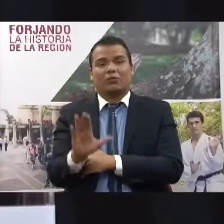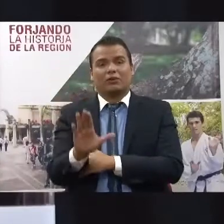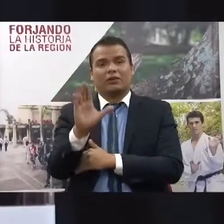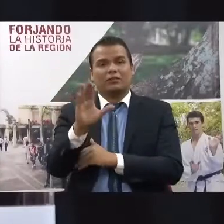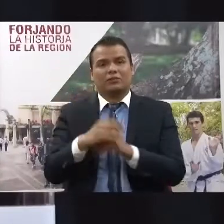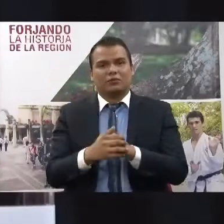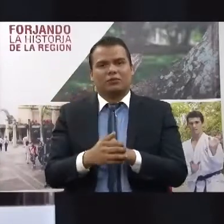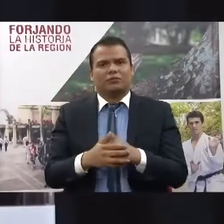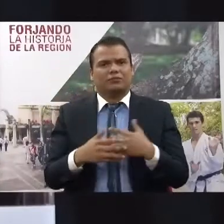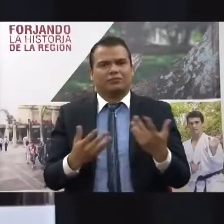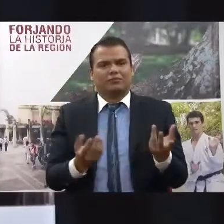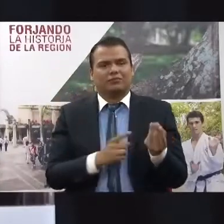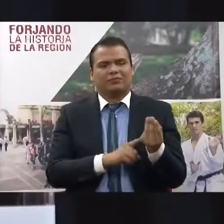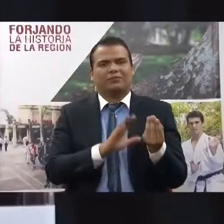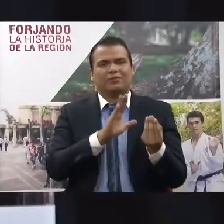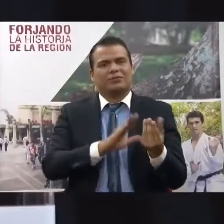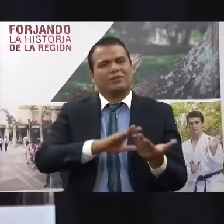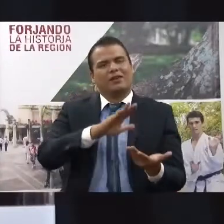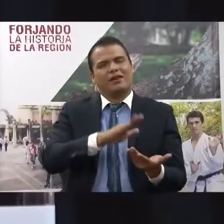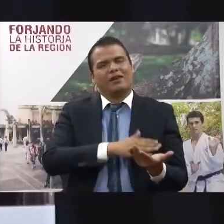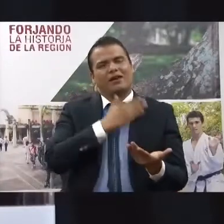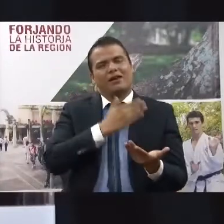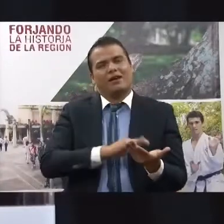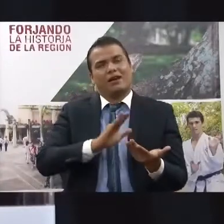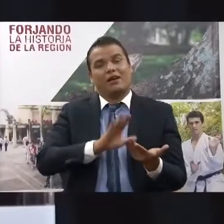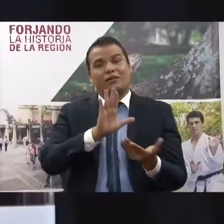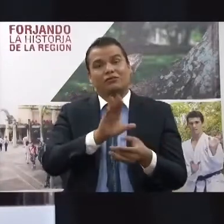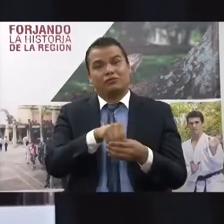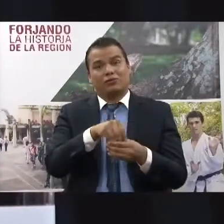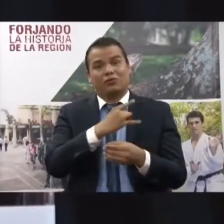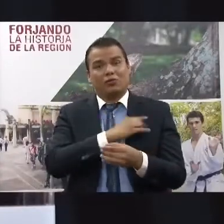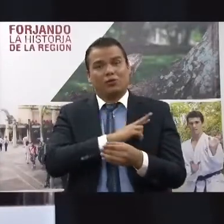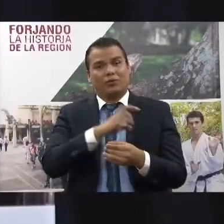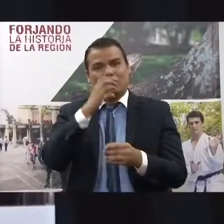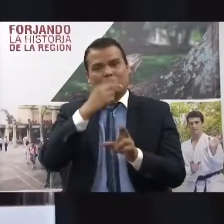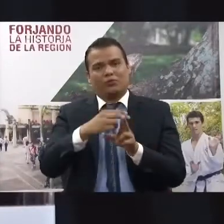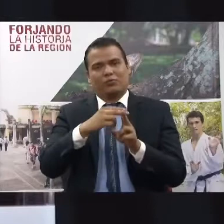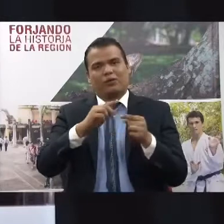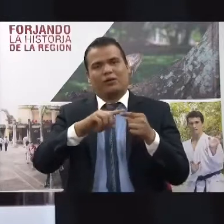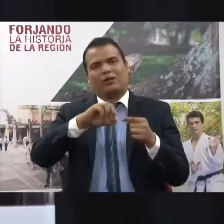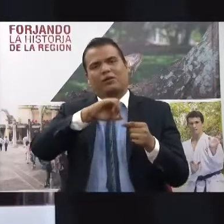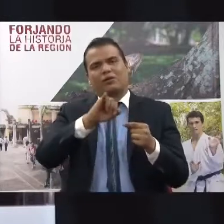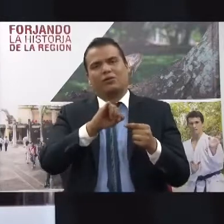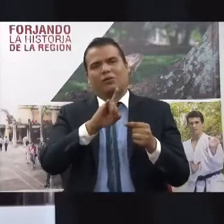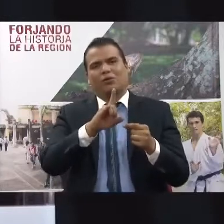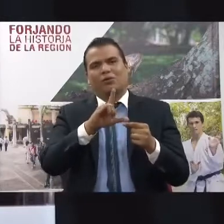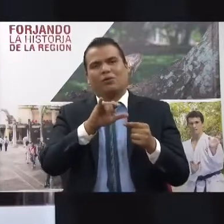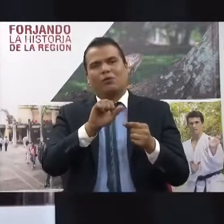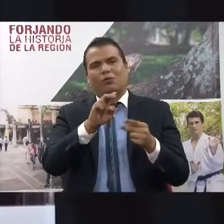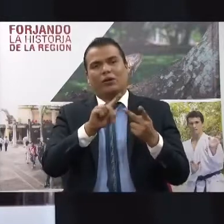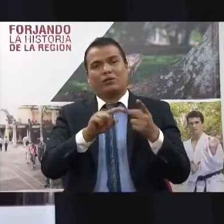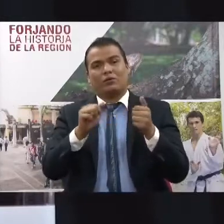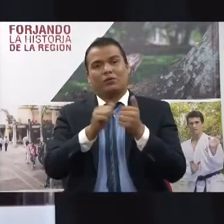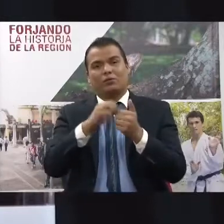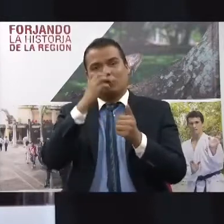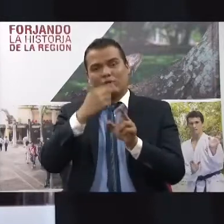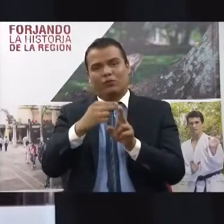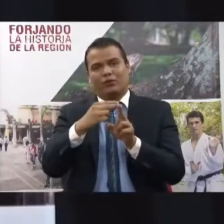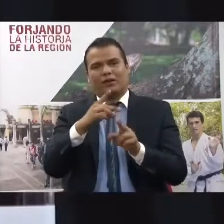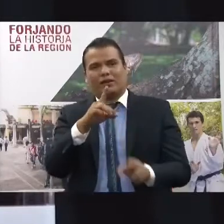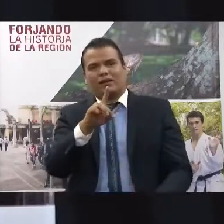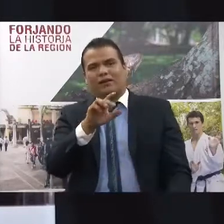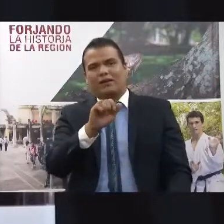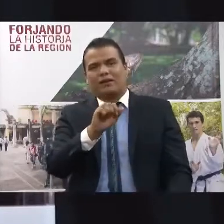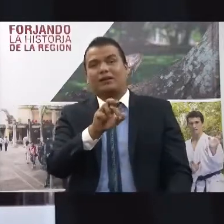Colombia, que será interpretado por el tenor Julián Vargas. Al piano le acompañará Darío Santos. Los